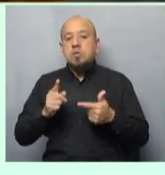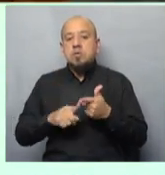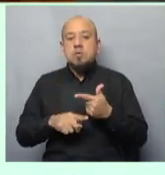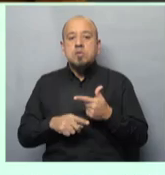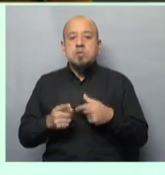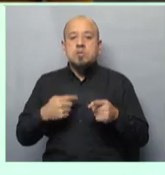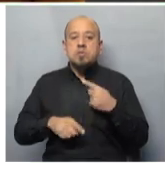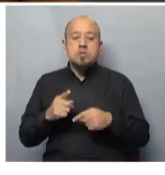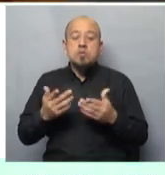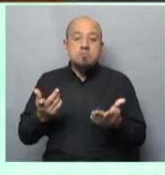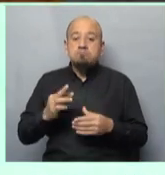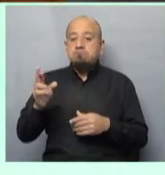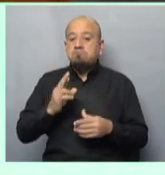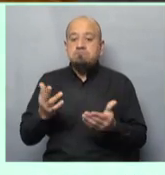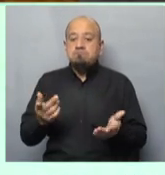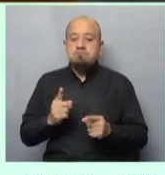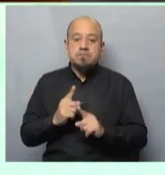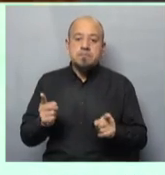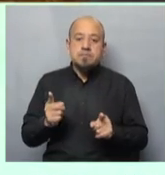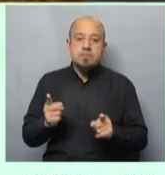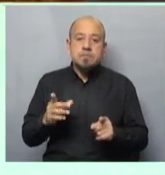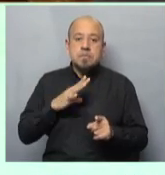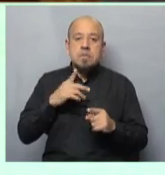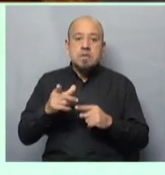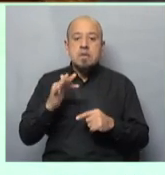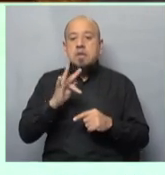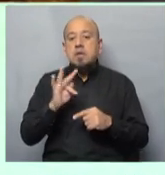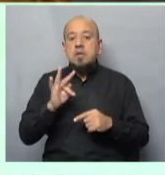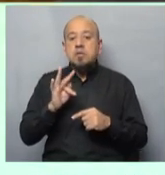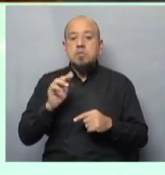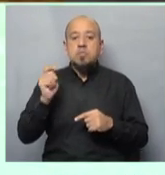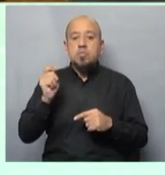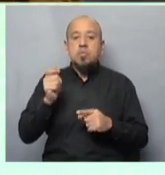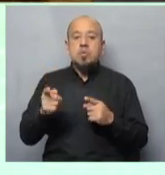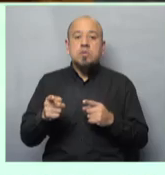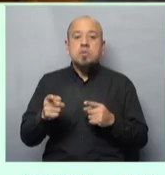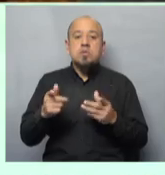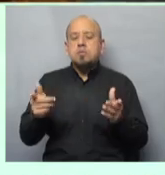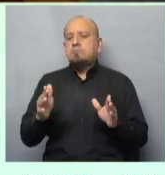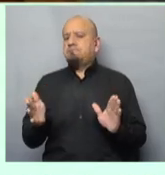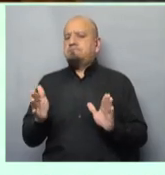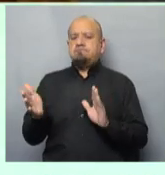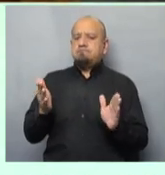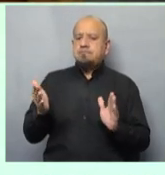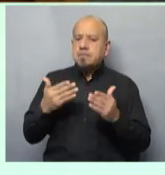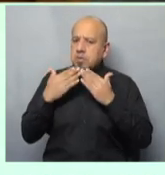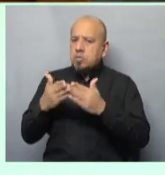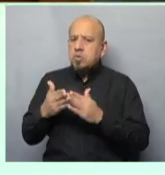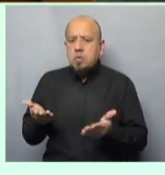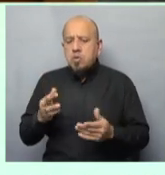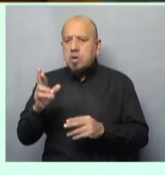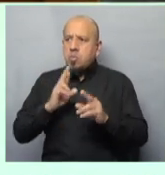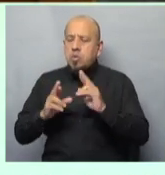Entonces no he tenido una respuesta clara. Todo lo que ha dicho la federación de forma pública ha sido esquivando las verdaderas preguntas, porque no